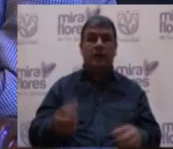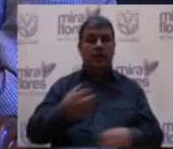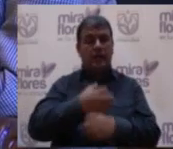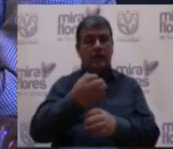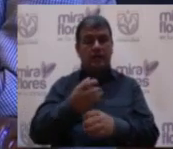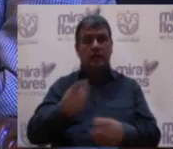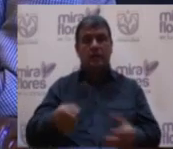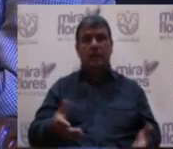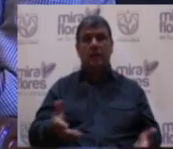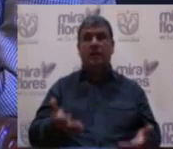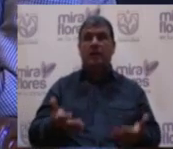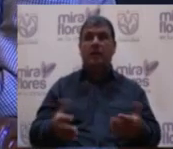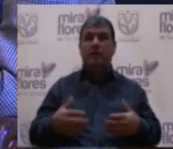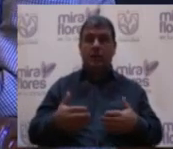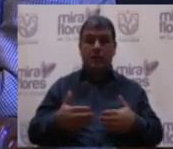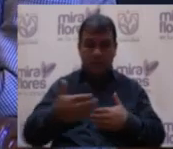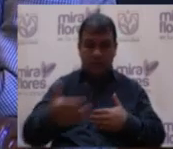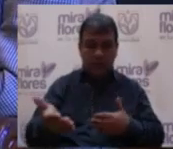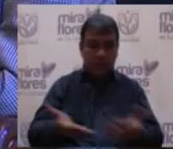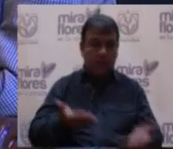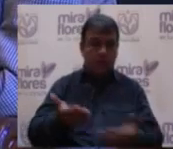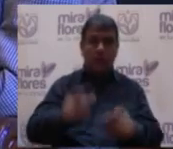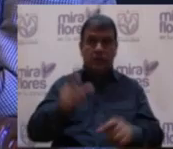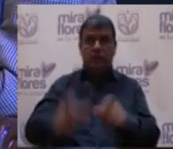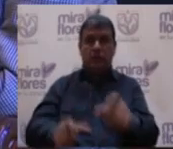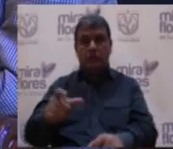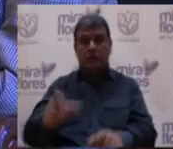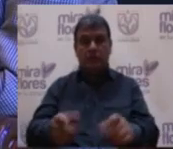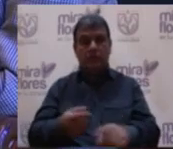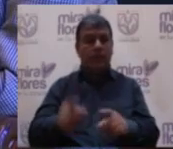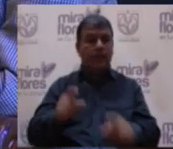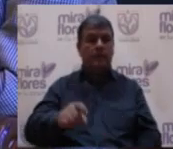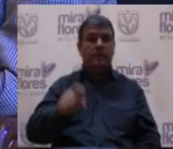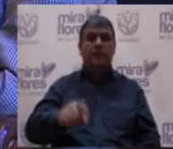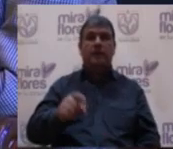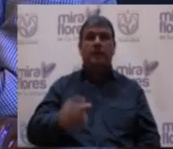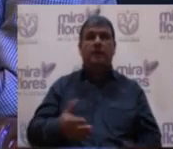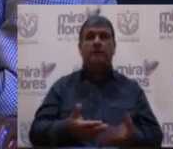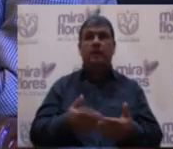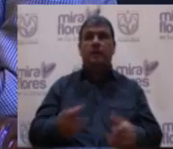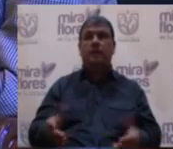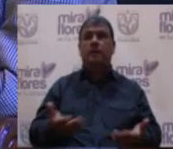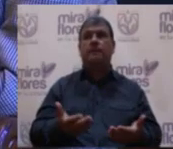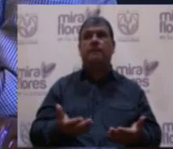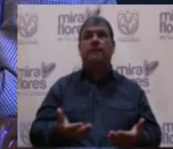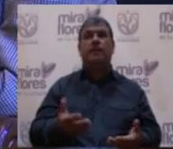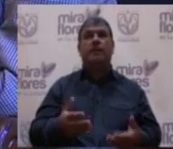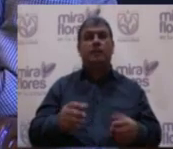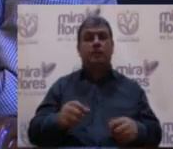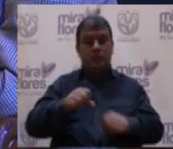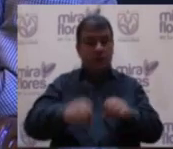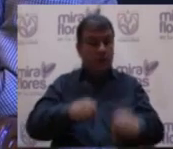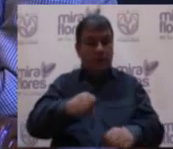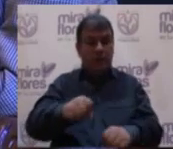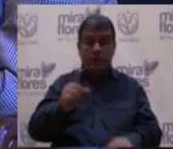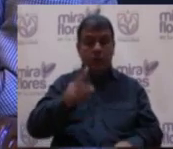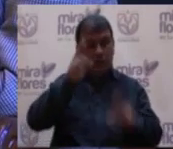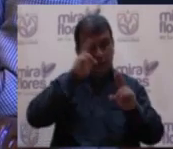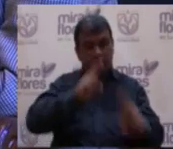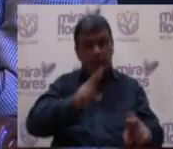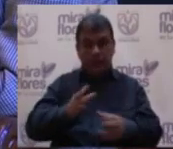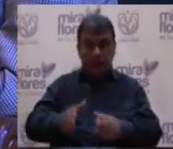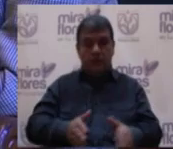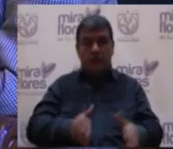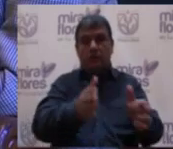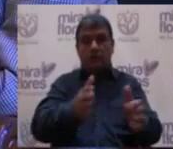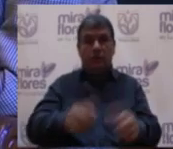crearse esto para que sea al servicio del público, que sí se necesita, pero los ciclistas no respetan las ciclovías